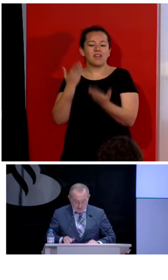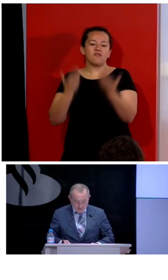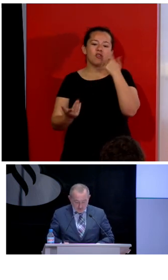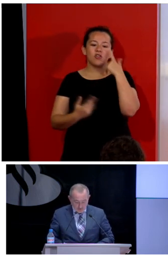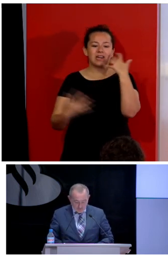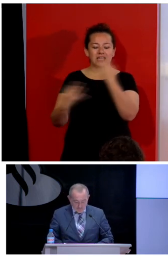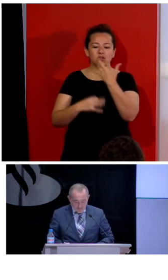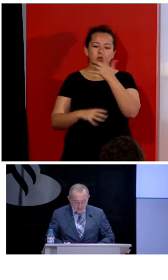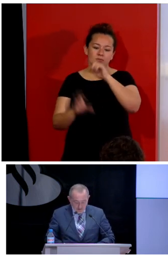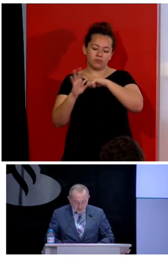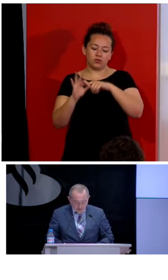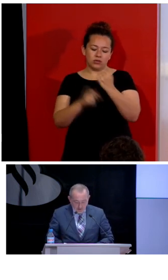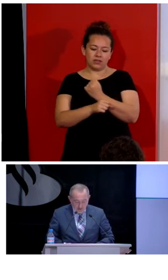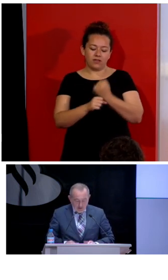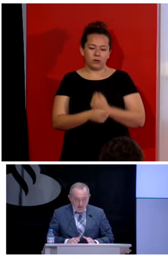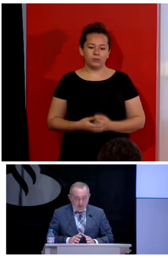puesto de trabajo.